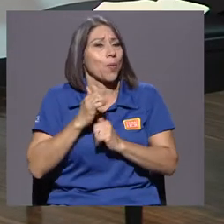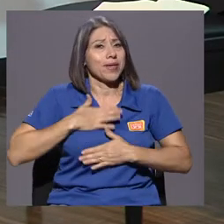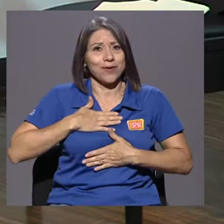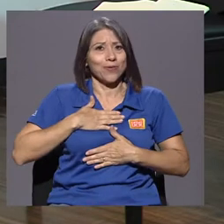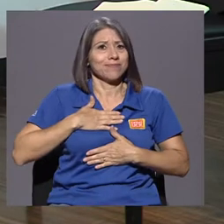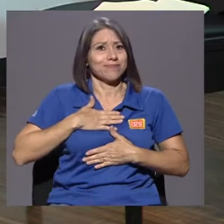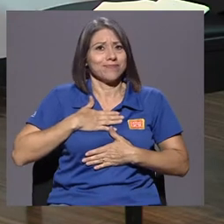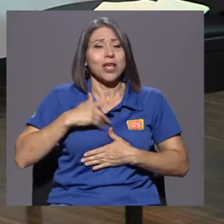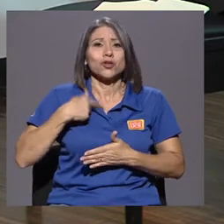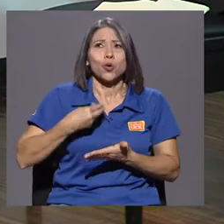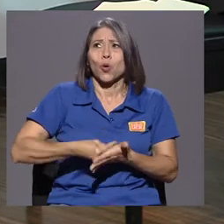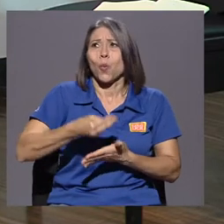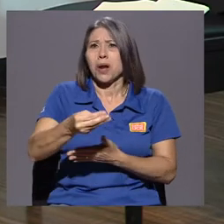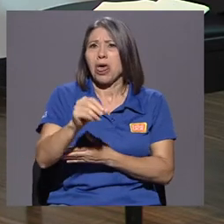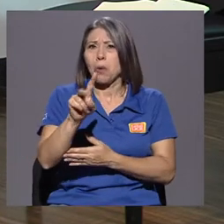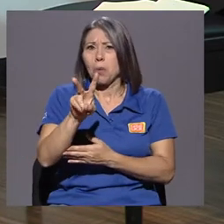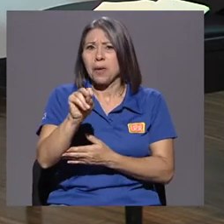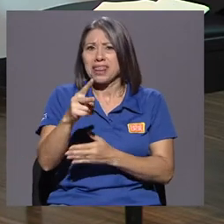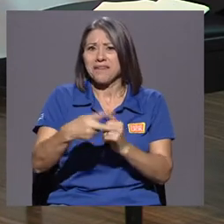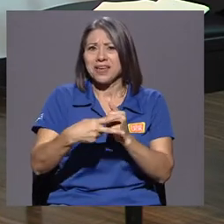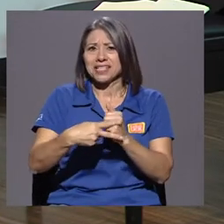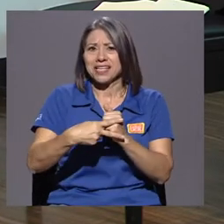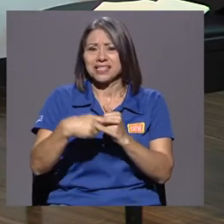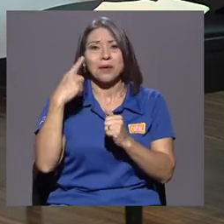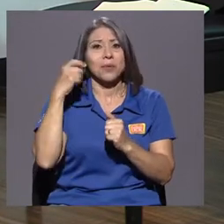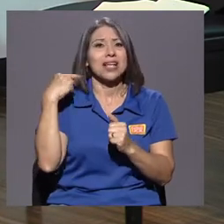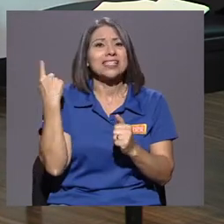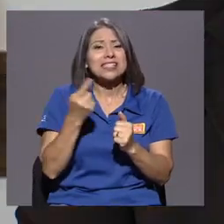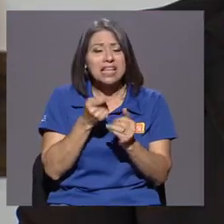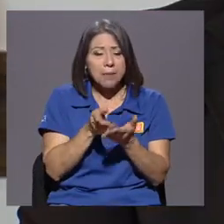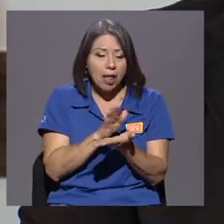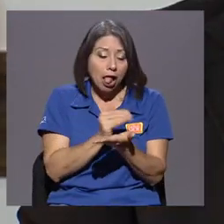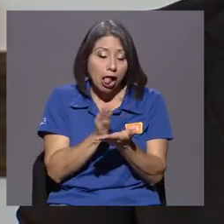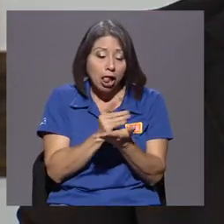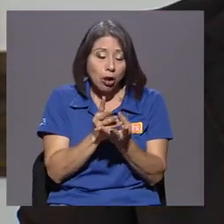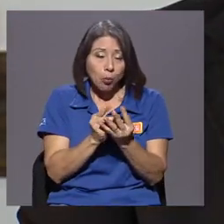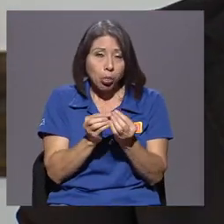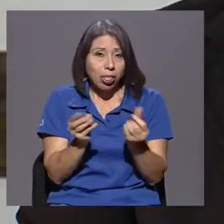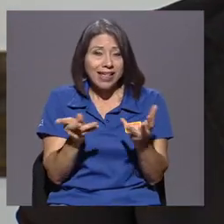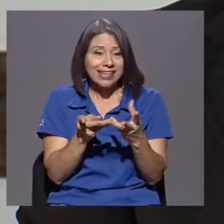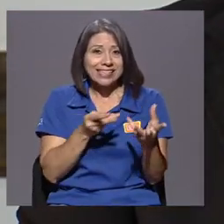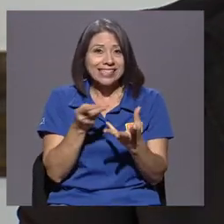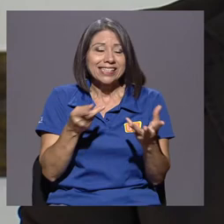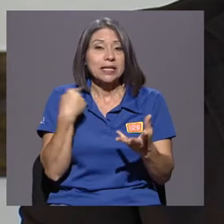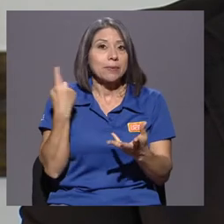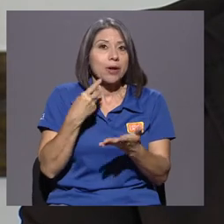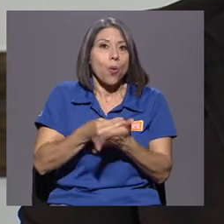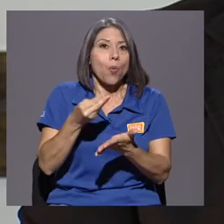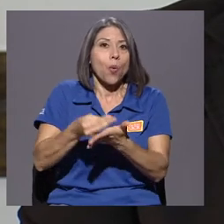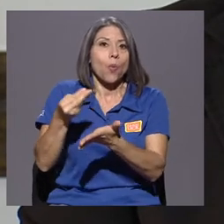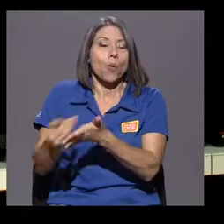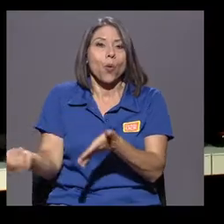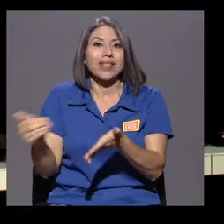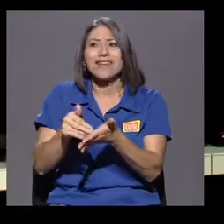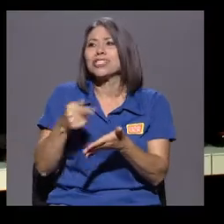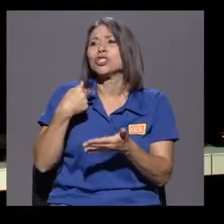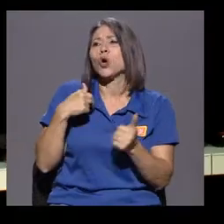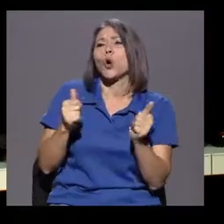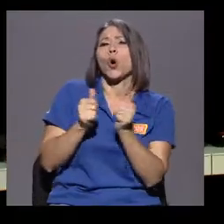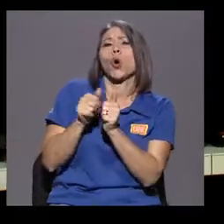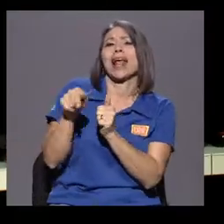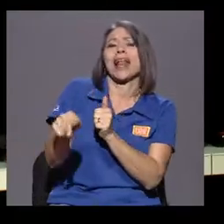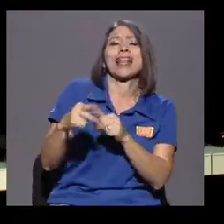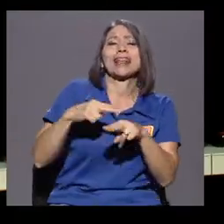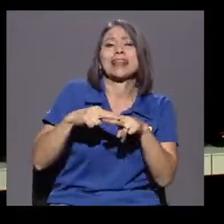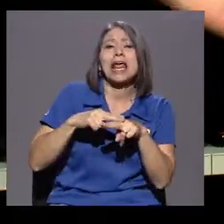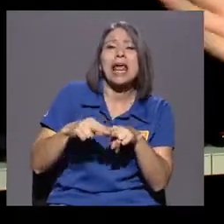porque todas las ediciones se me hagan y se desintegran porque siempre no es el librito andado en trenes en aviones en barcos en buses en taxis